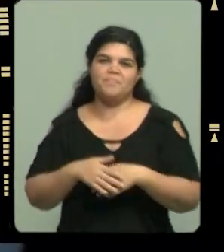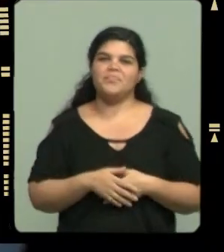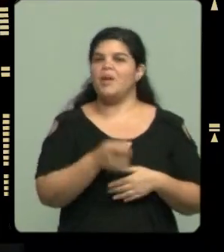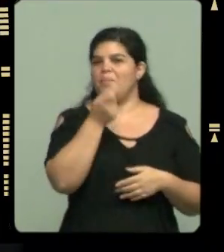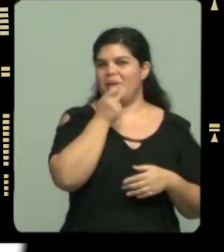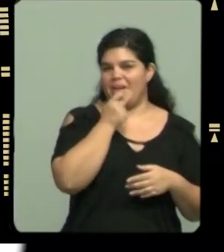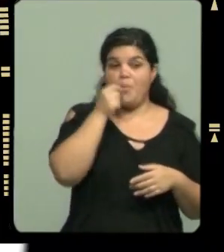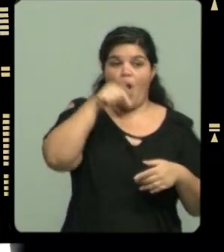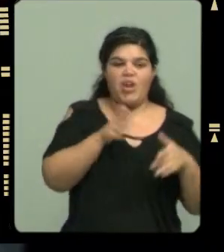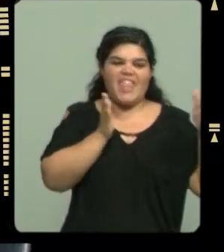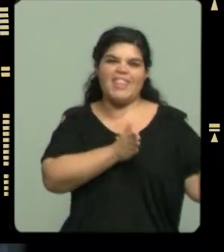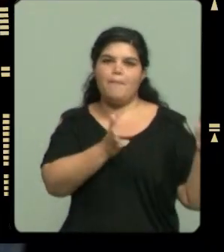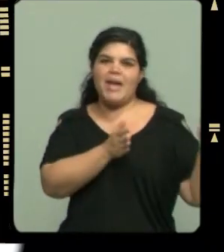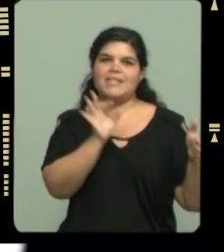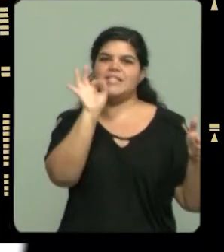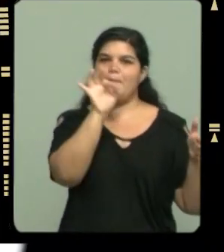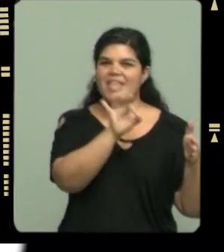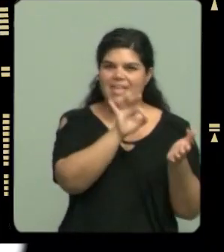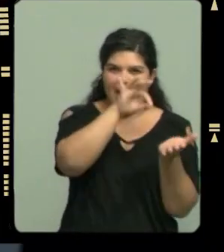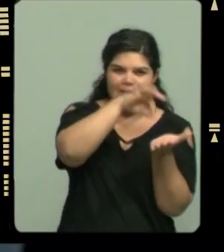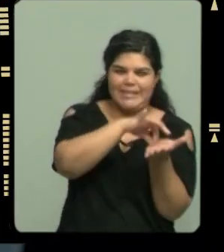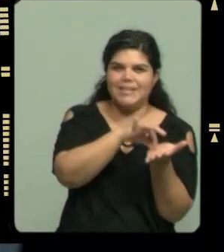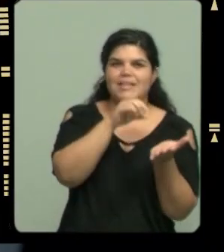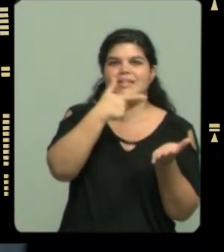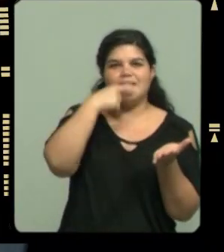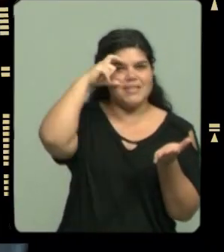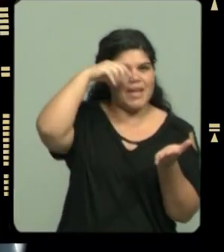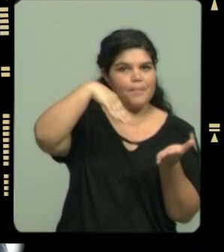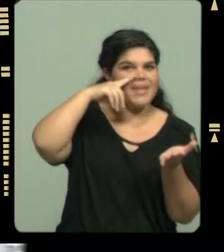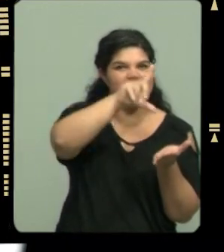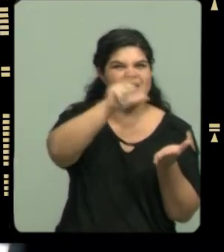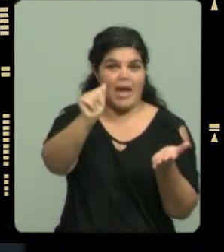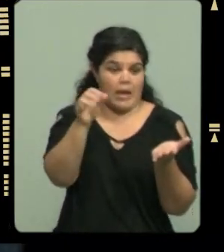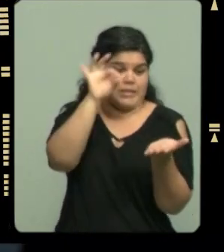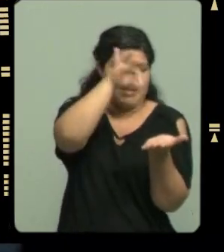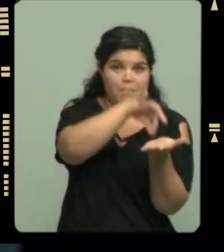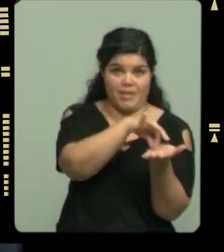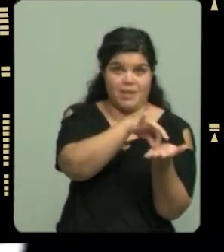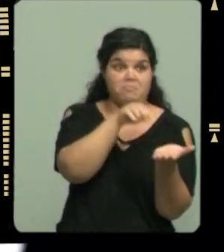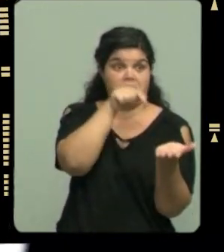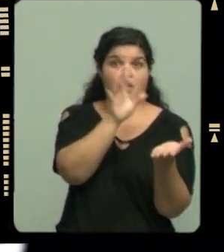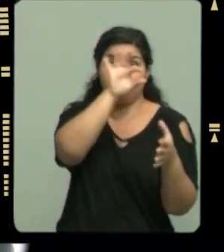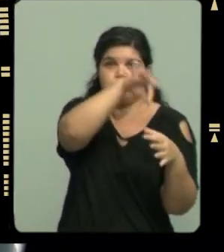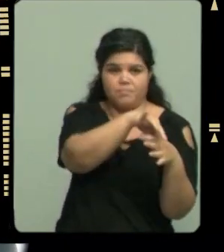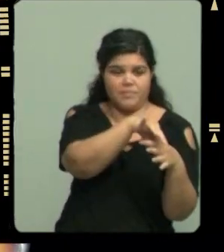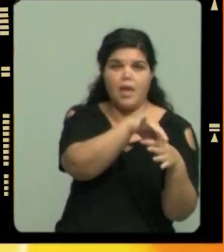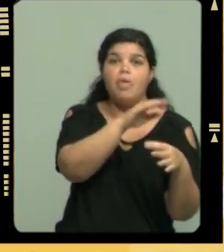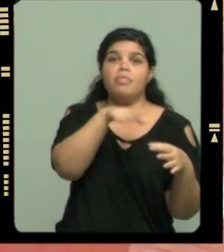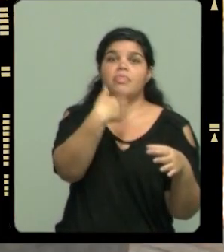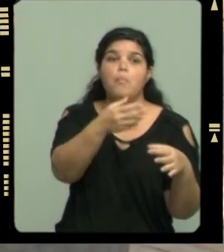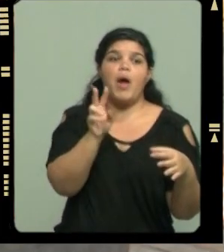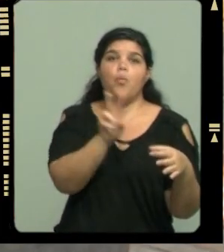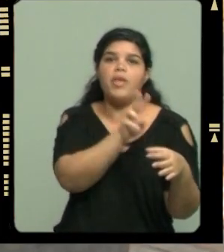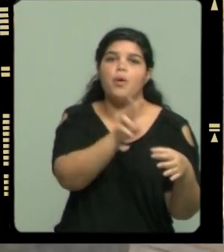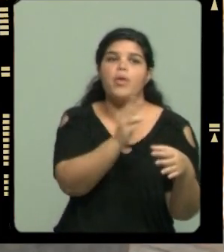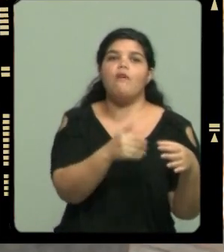programa Líderes, que el nombre un poco hace un juego de palabras entre algunas siglas, pero sobre todo esa semilla de líder que hay que cuidarla para que se transforme, cultivarla, ¿no?